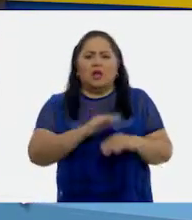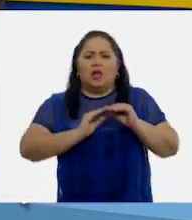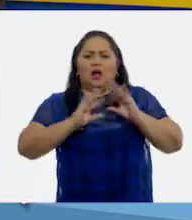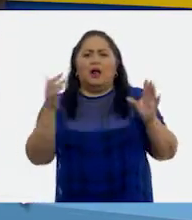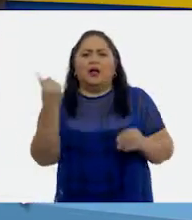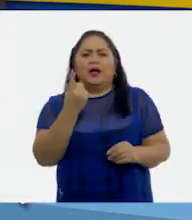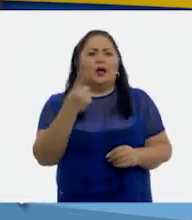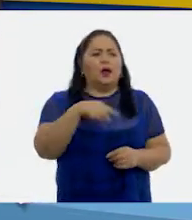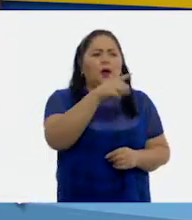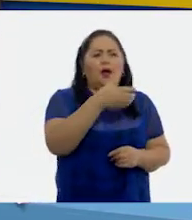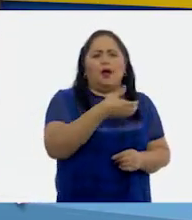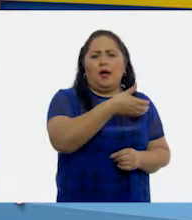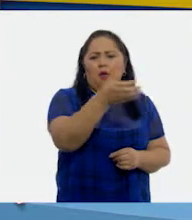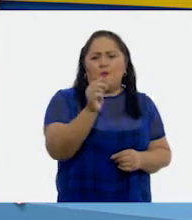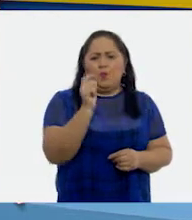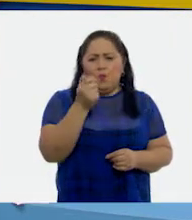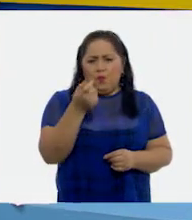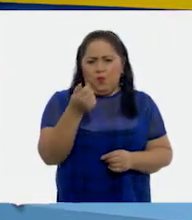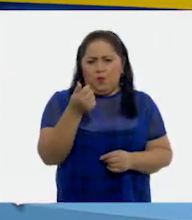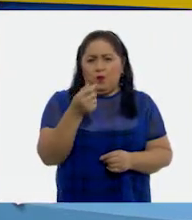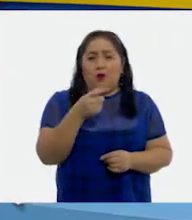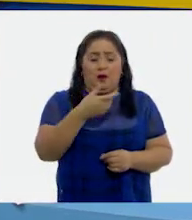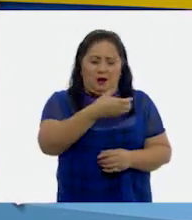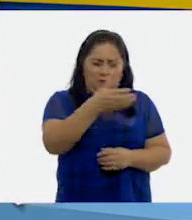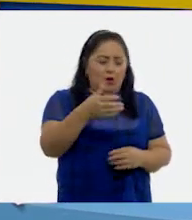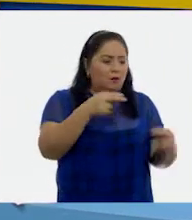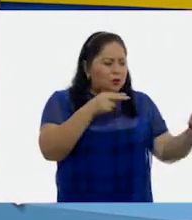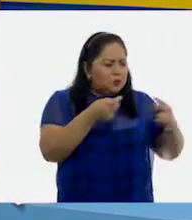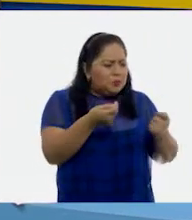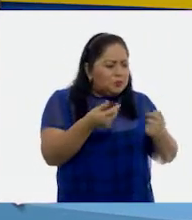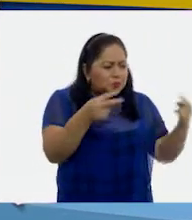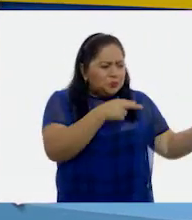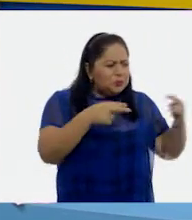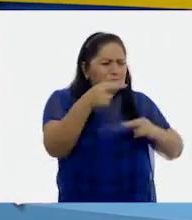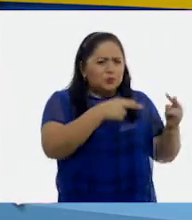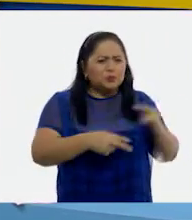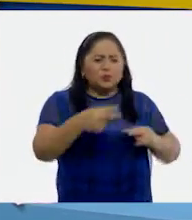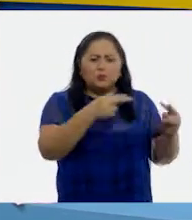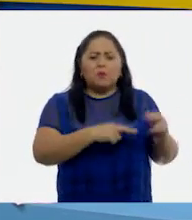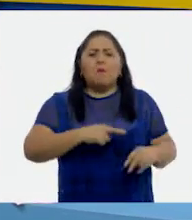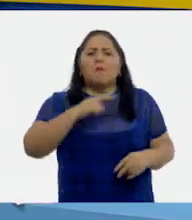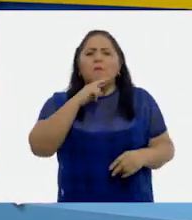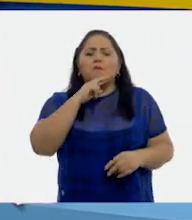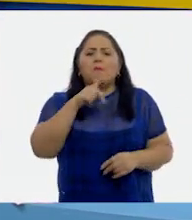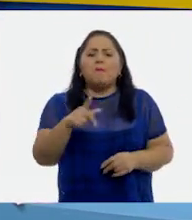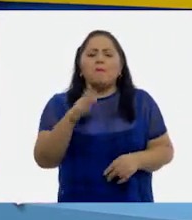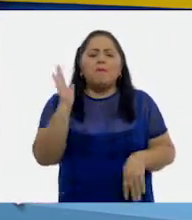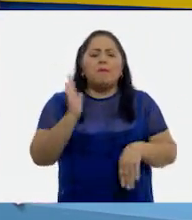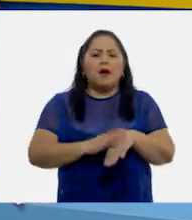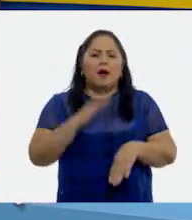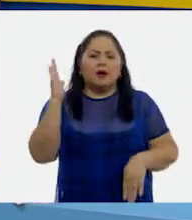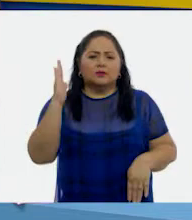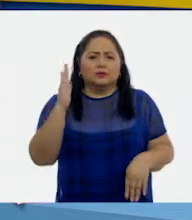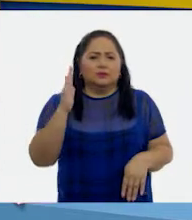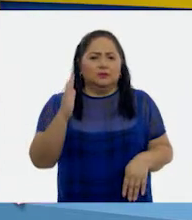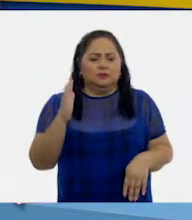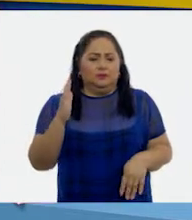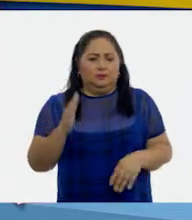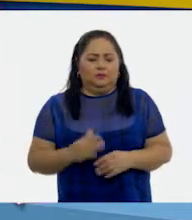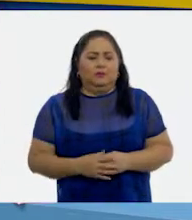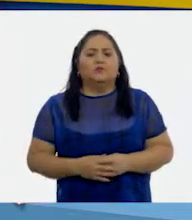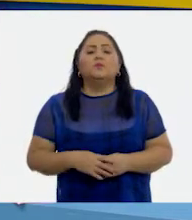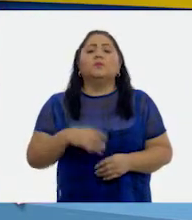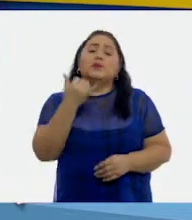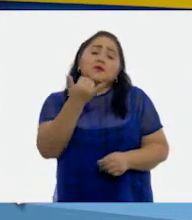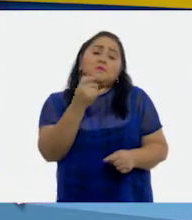en las localidades urbanas, en las que el individualismo es un rasgo cada vez más marcado,